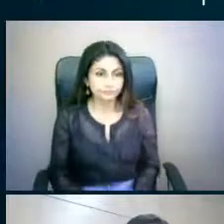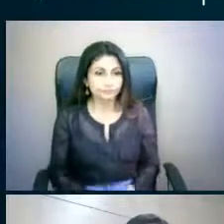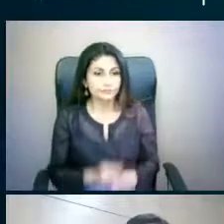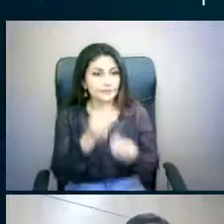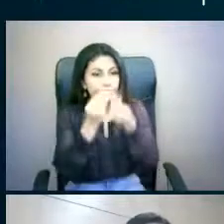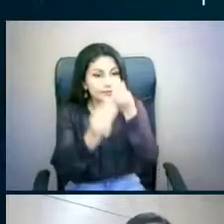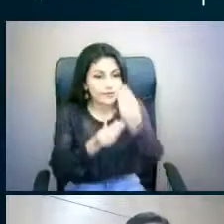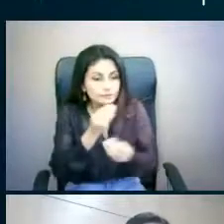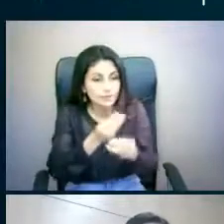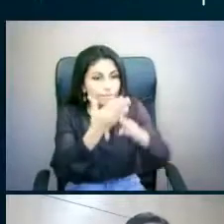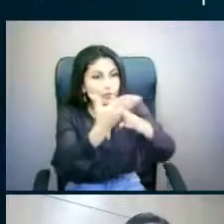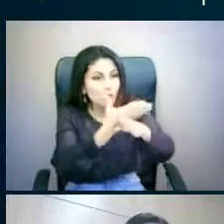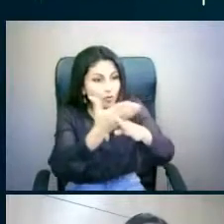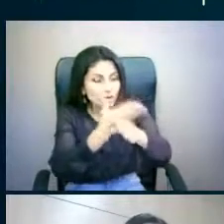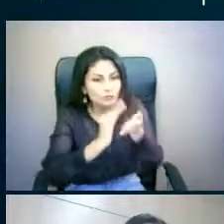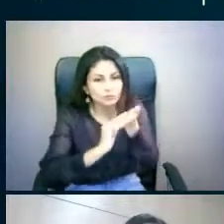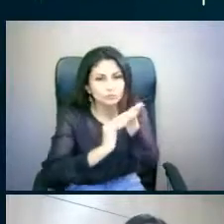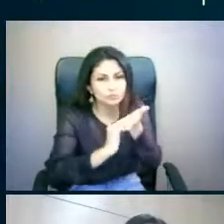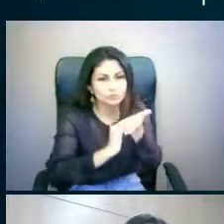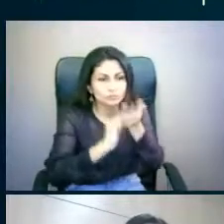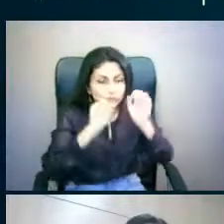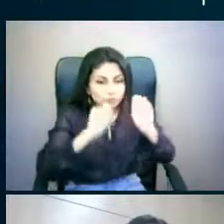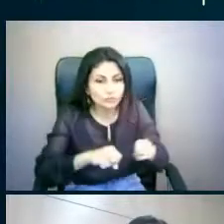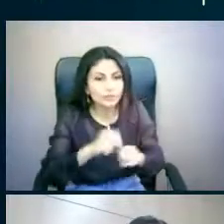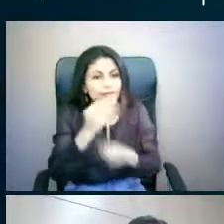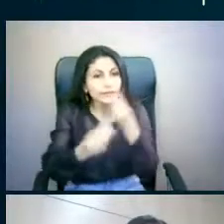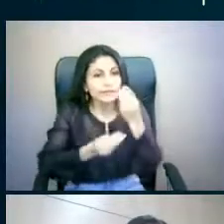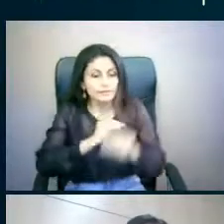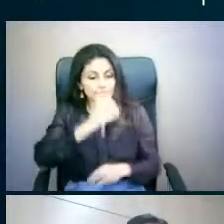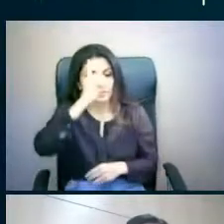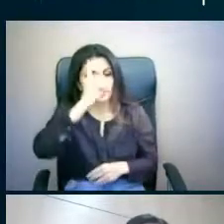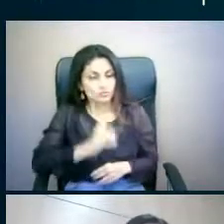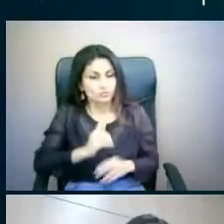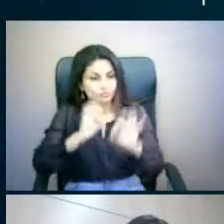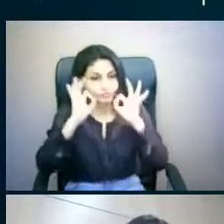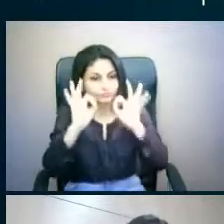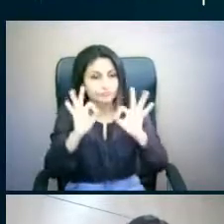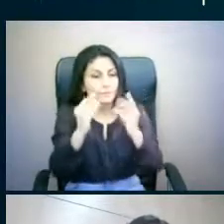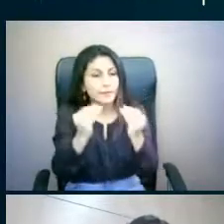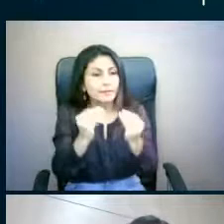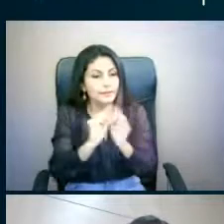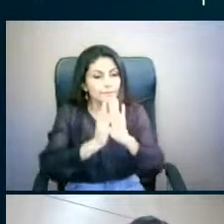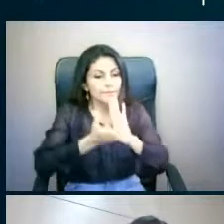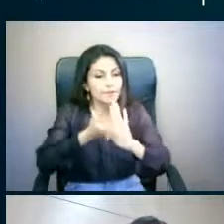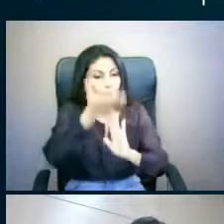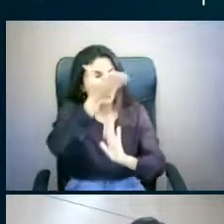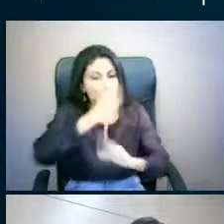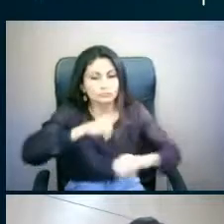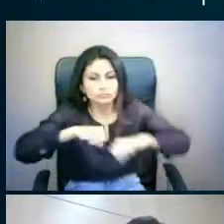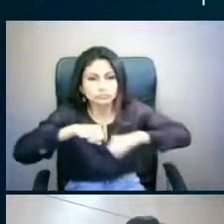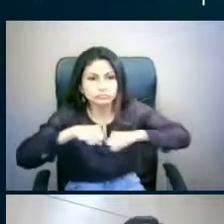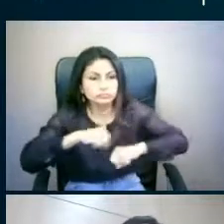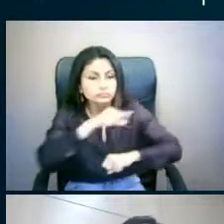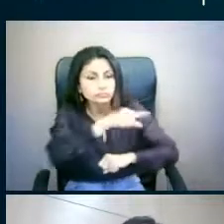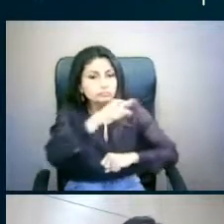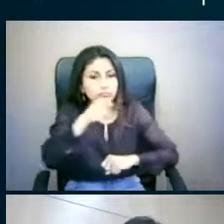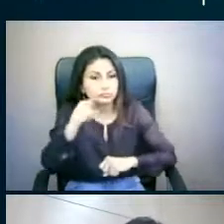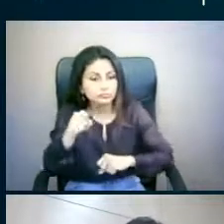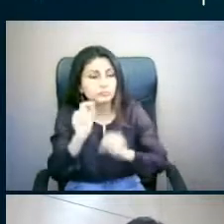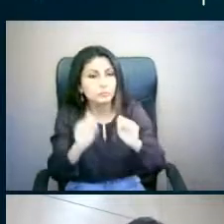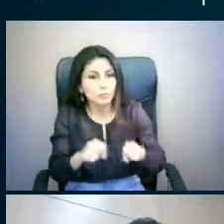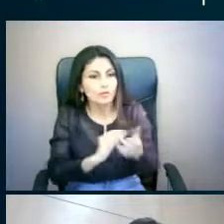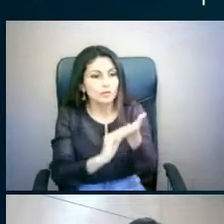Dos, podamos tomar decisiones efectivas que nos permitan mejorar el desempeño de los indicadores de confiabilidad